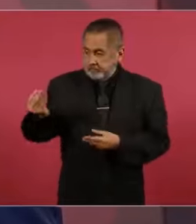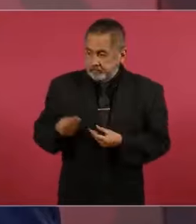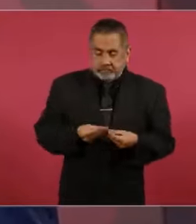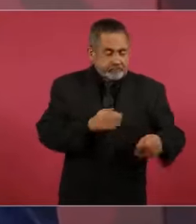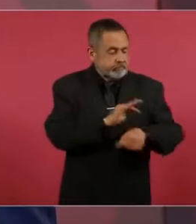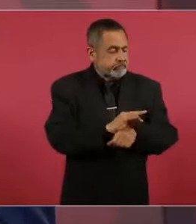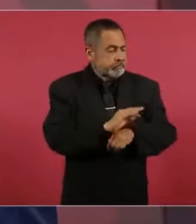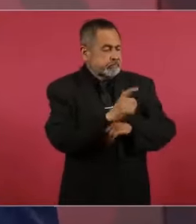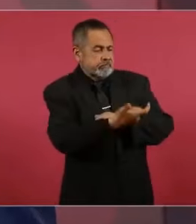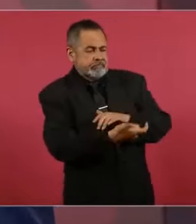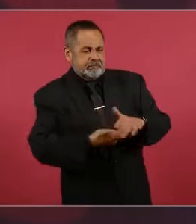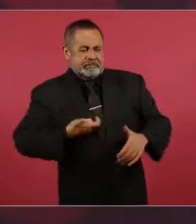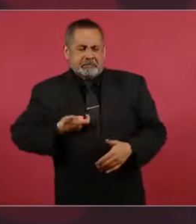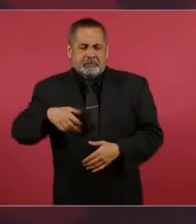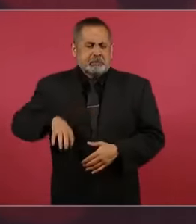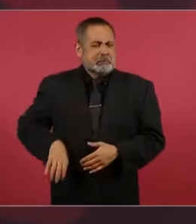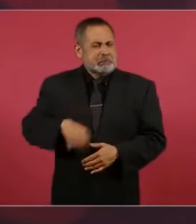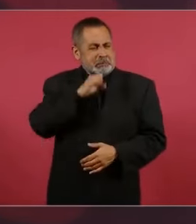porque